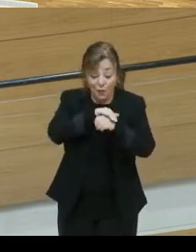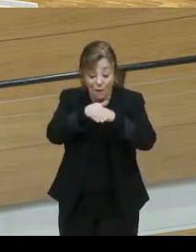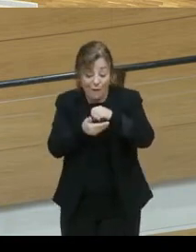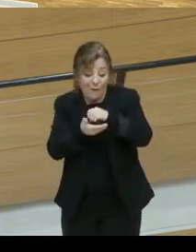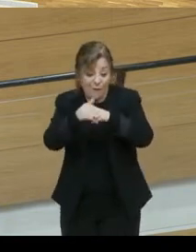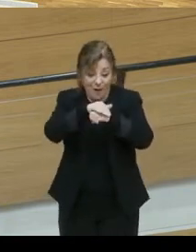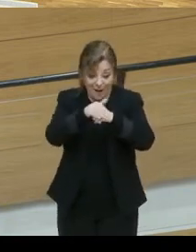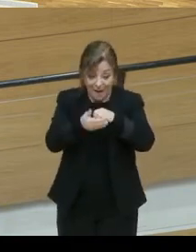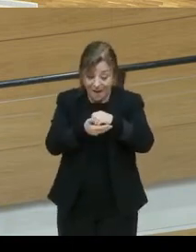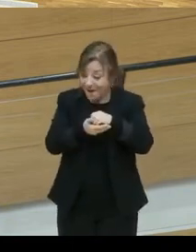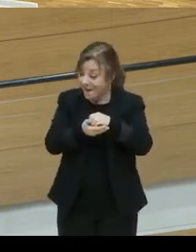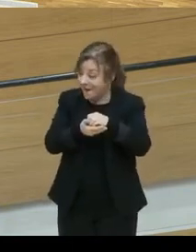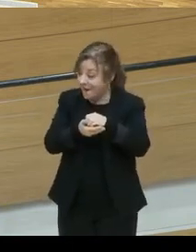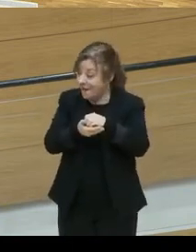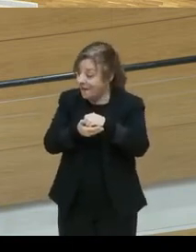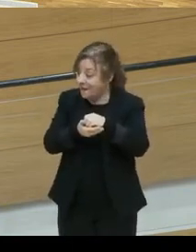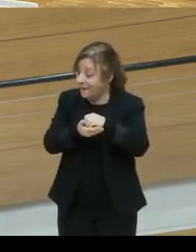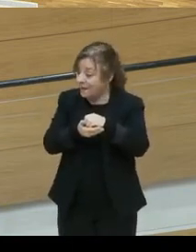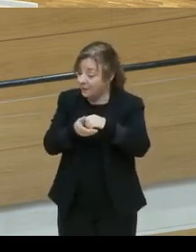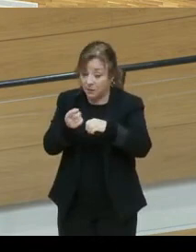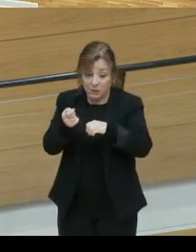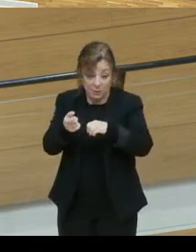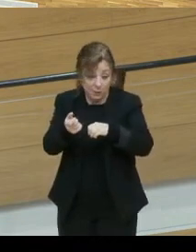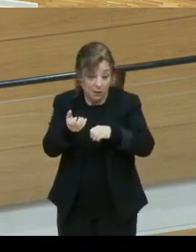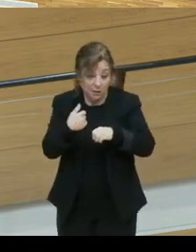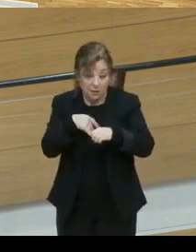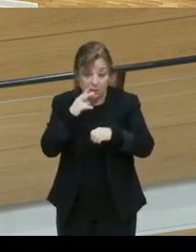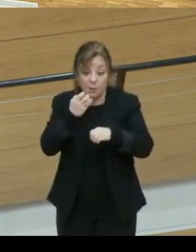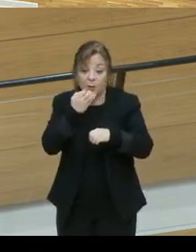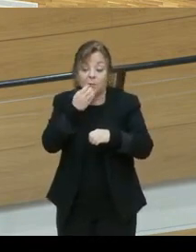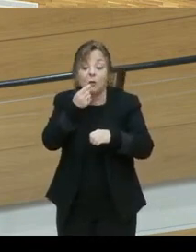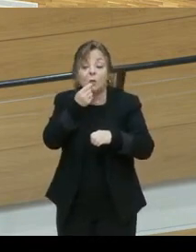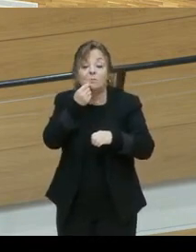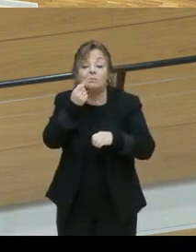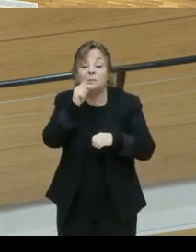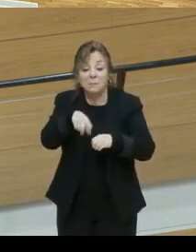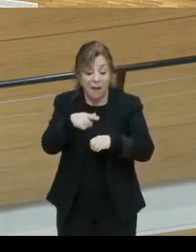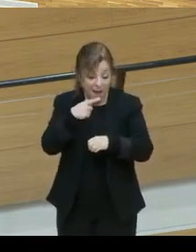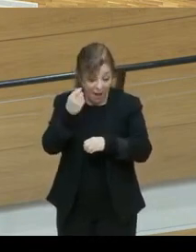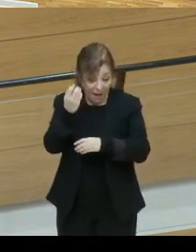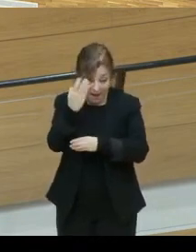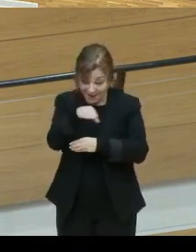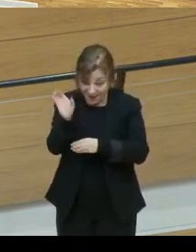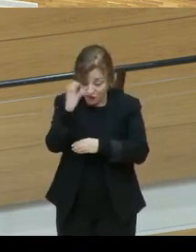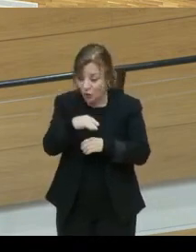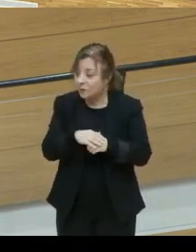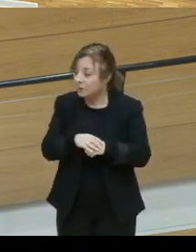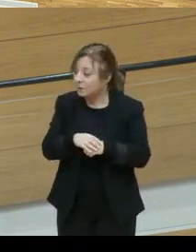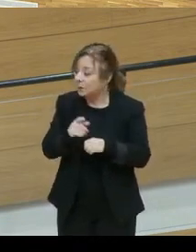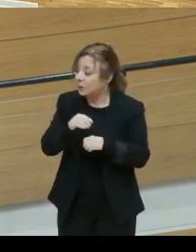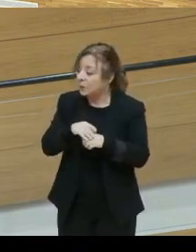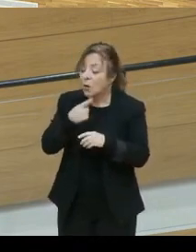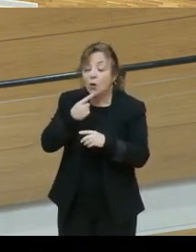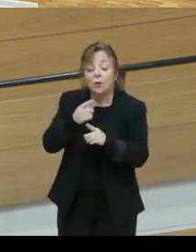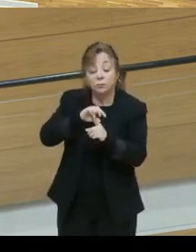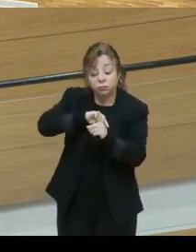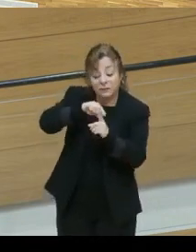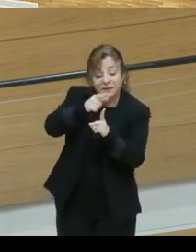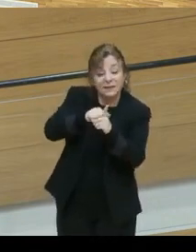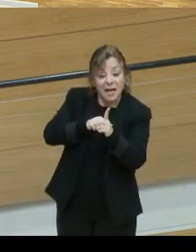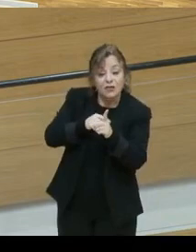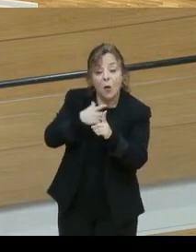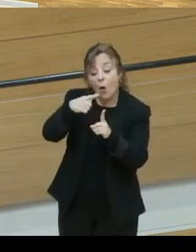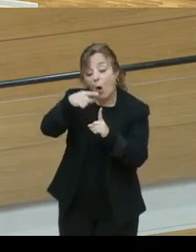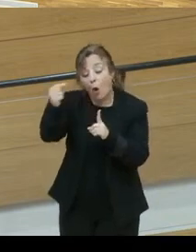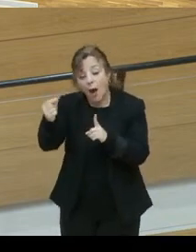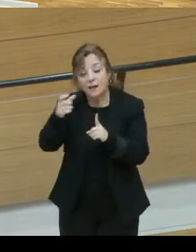superficie de semillas, como hemos visto con la semilla de girasol, la superficie de tallo, hojas, flores o